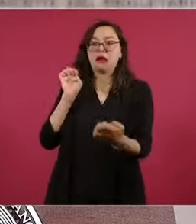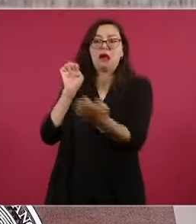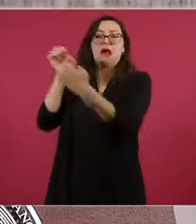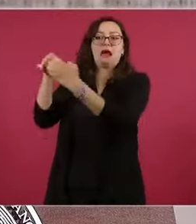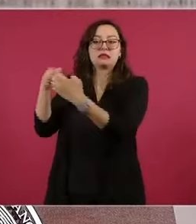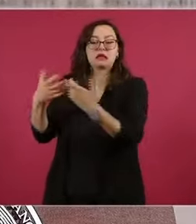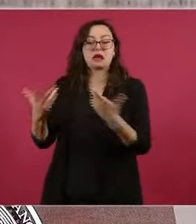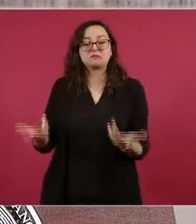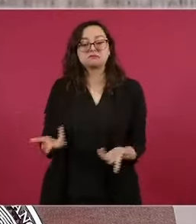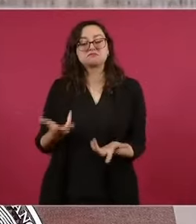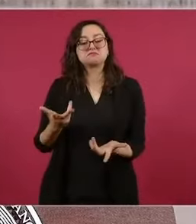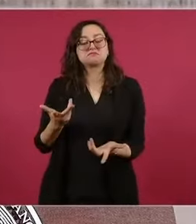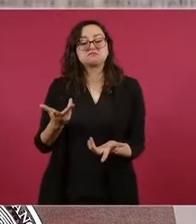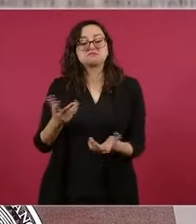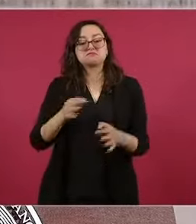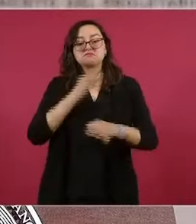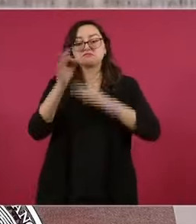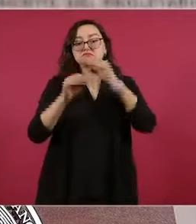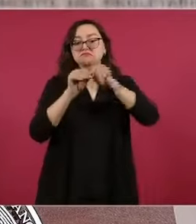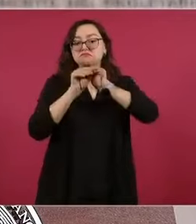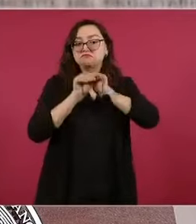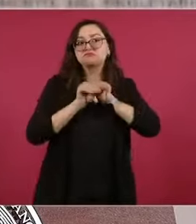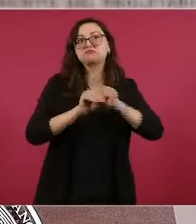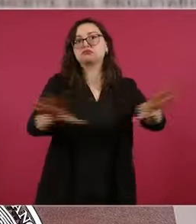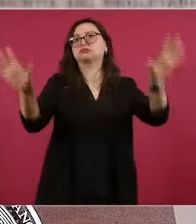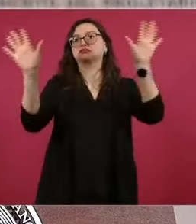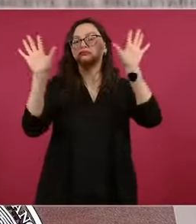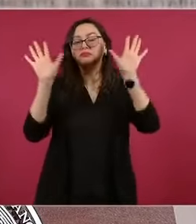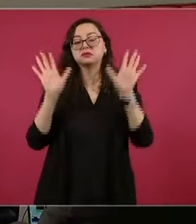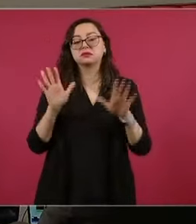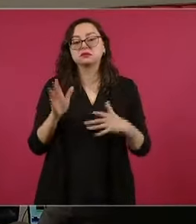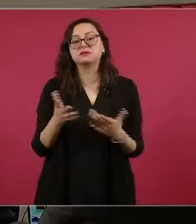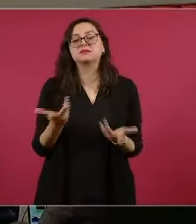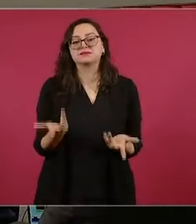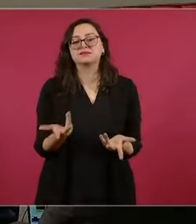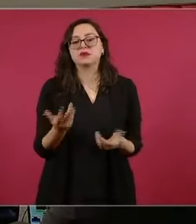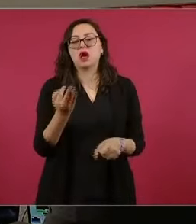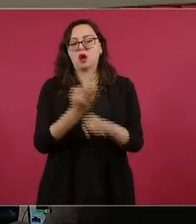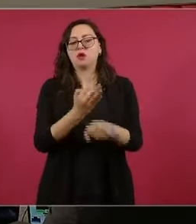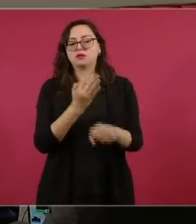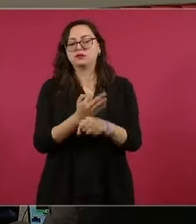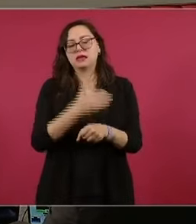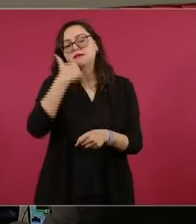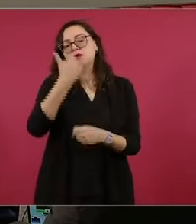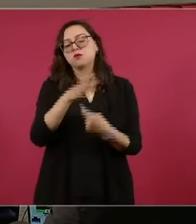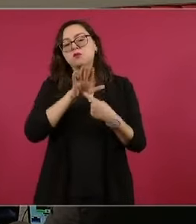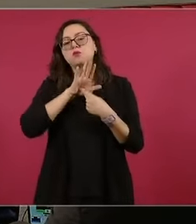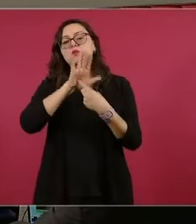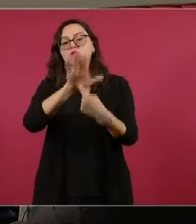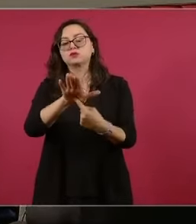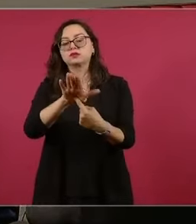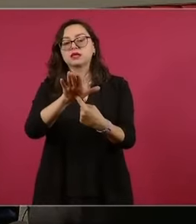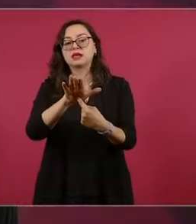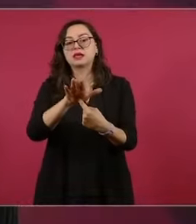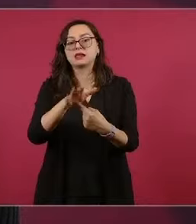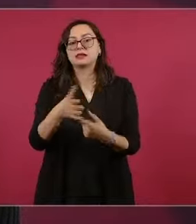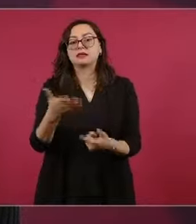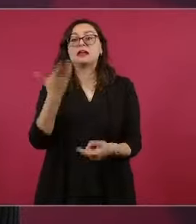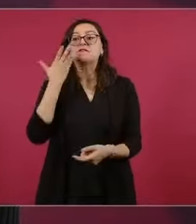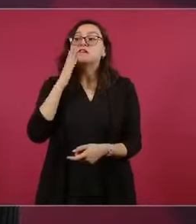bots los engañan, y ahorita les vamos a decir cómo específicamente engañan a la